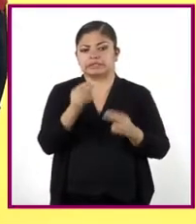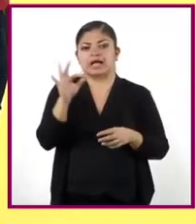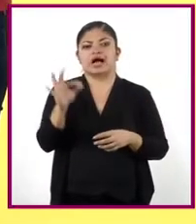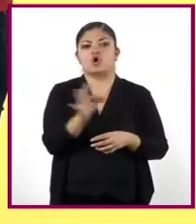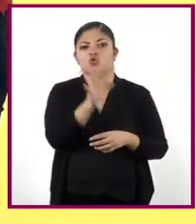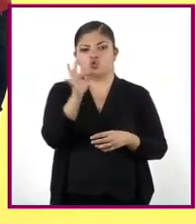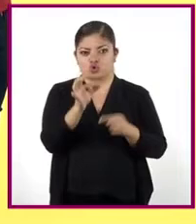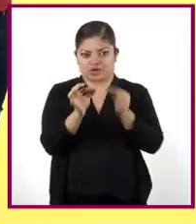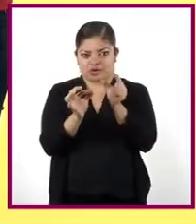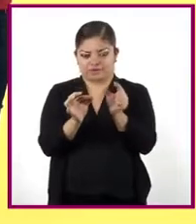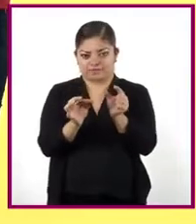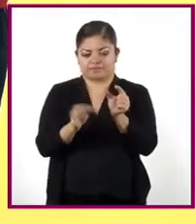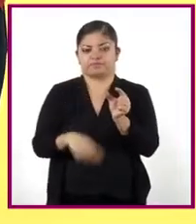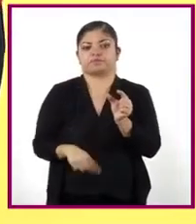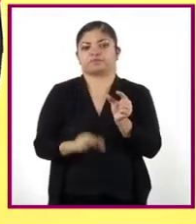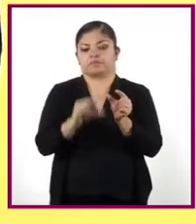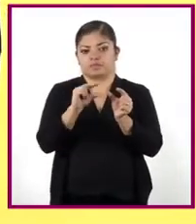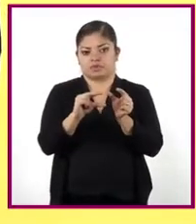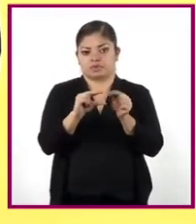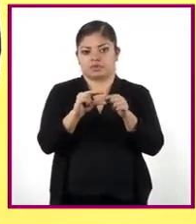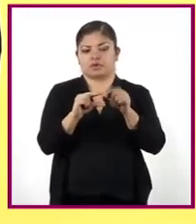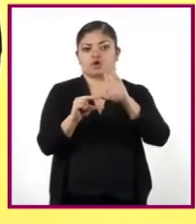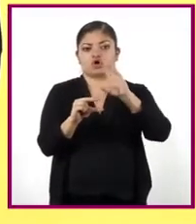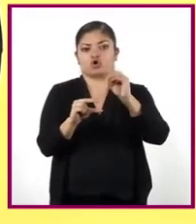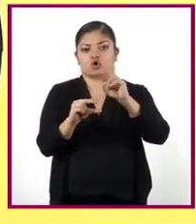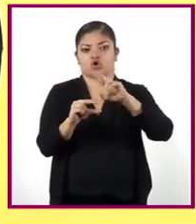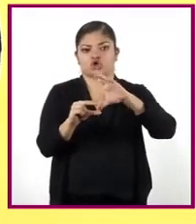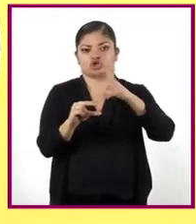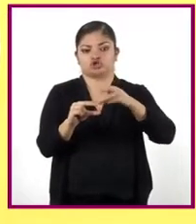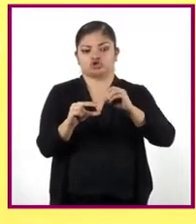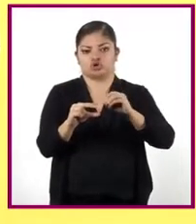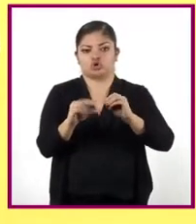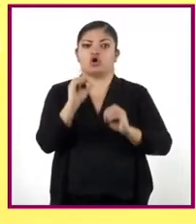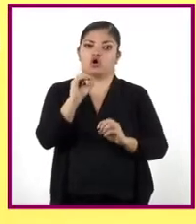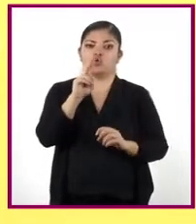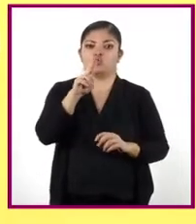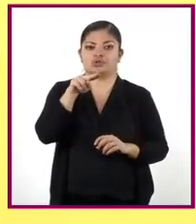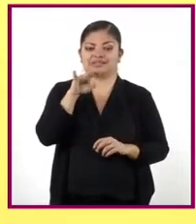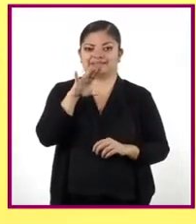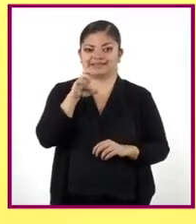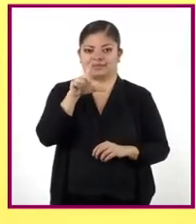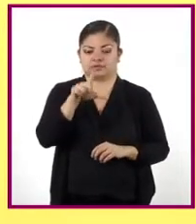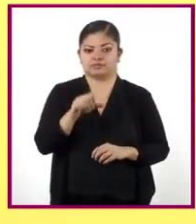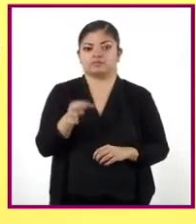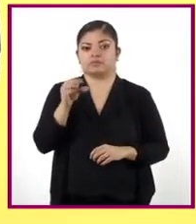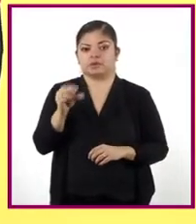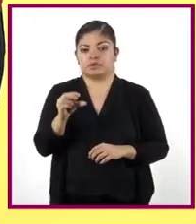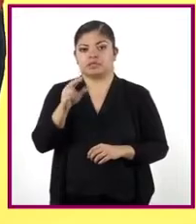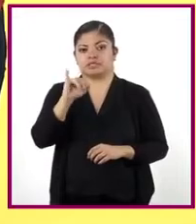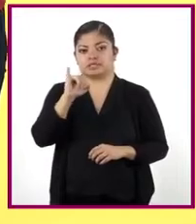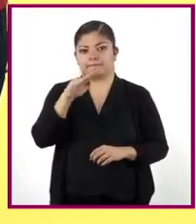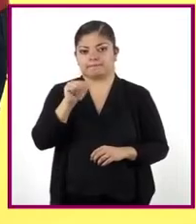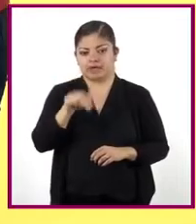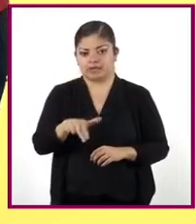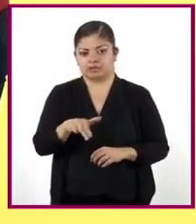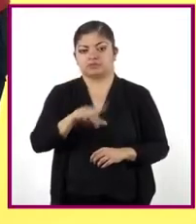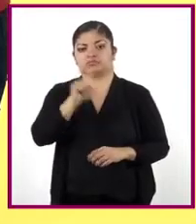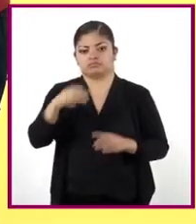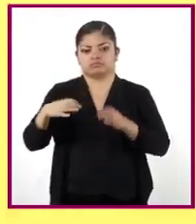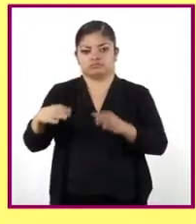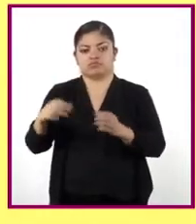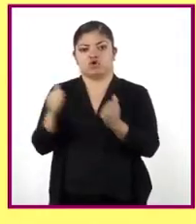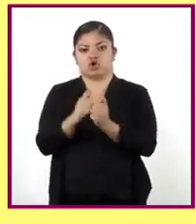aguja para coser, un trozo de corcho o de unicel, un imán y un recipiente con